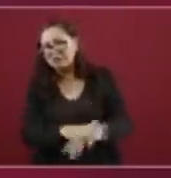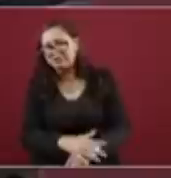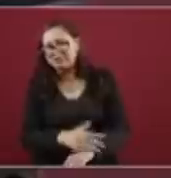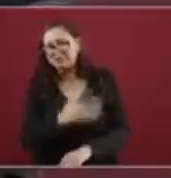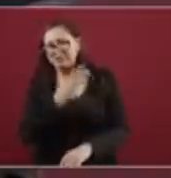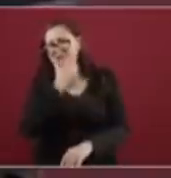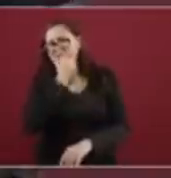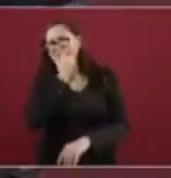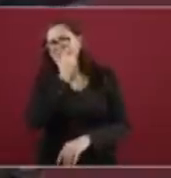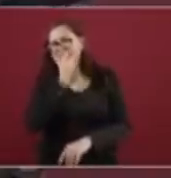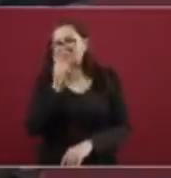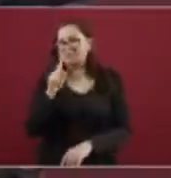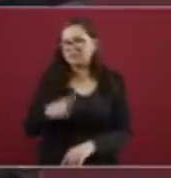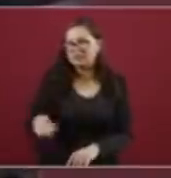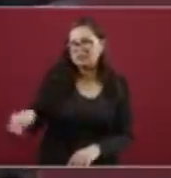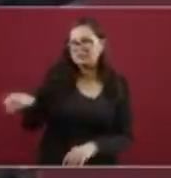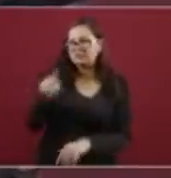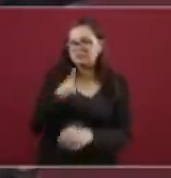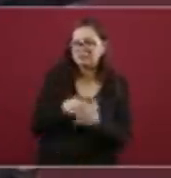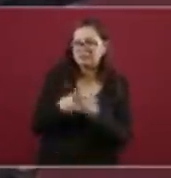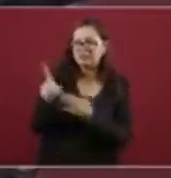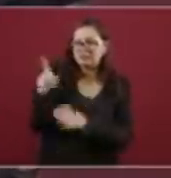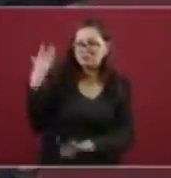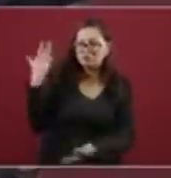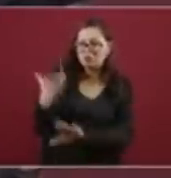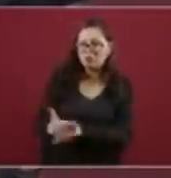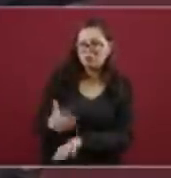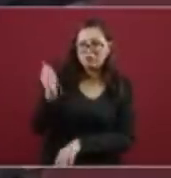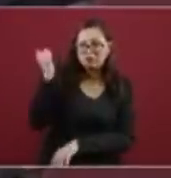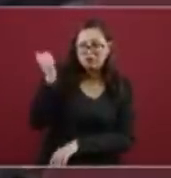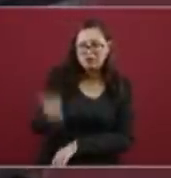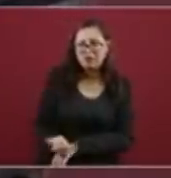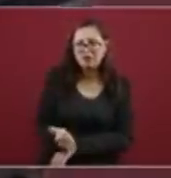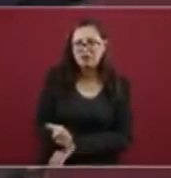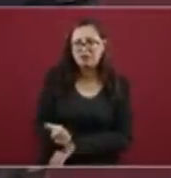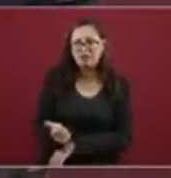se va a afectar, ¿no?, los derechos de